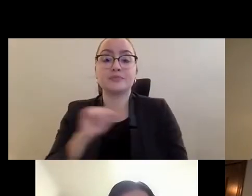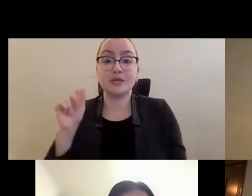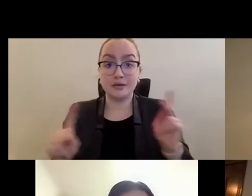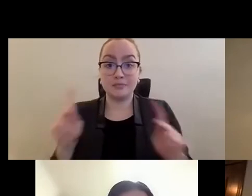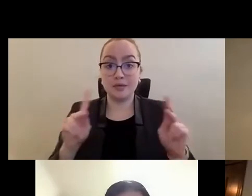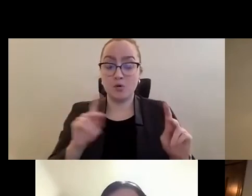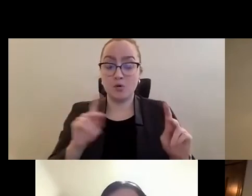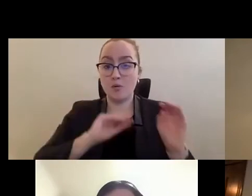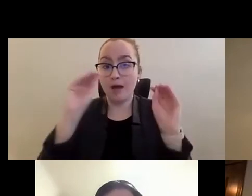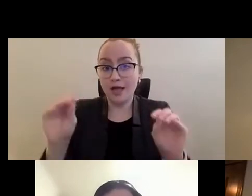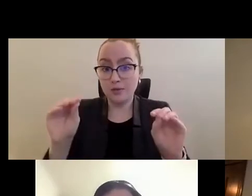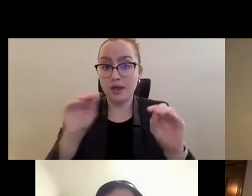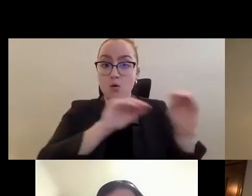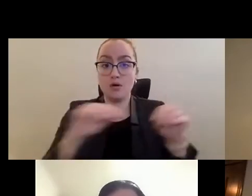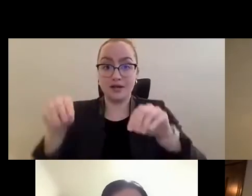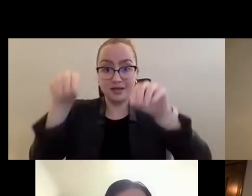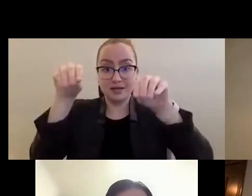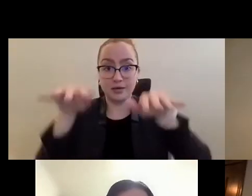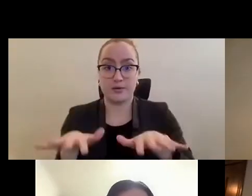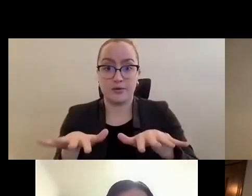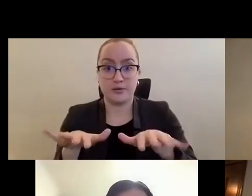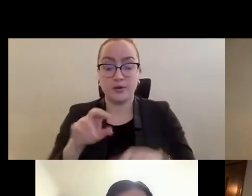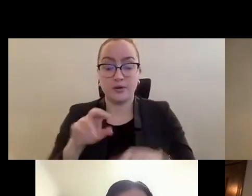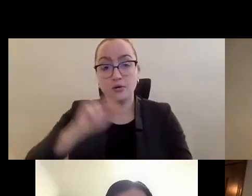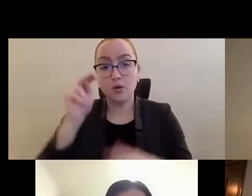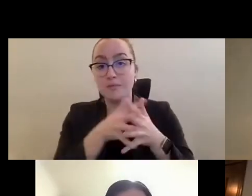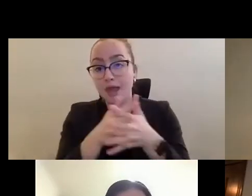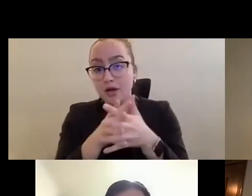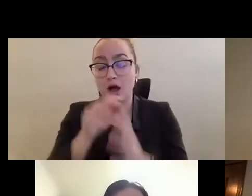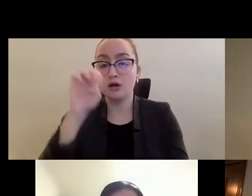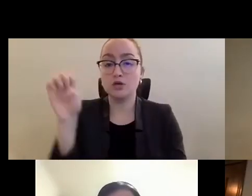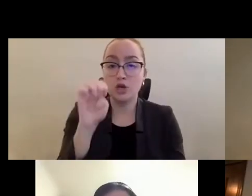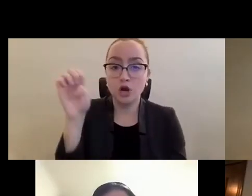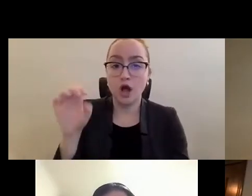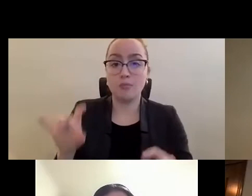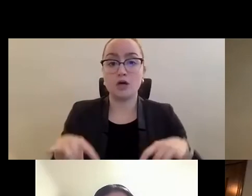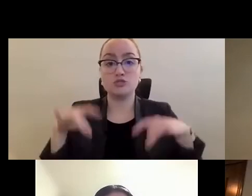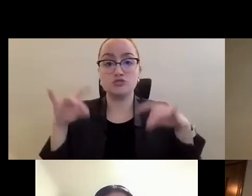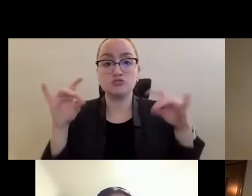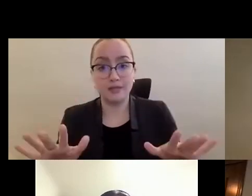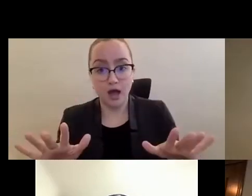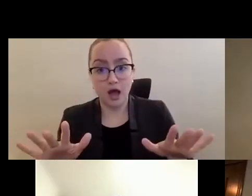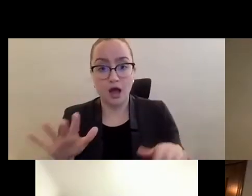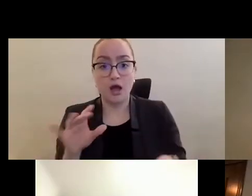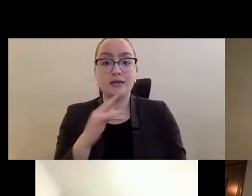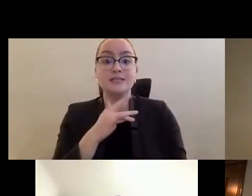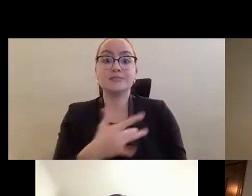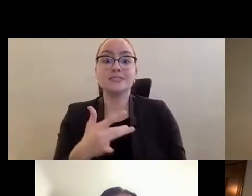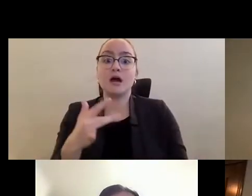Porque nosotros pensamos que hay una suposición que gente viene a Estados Unidos, a